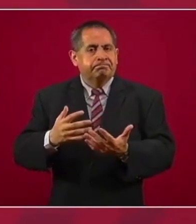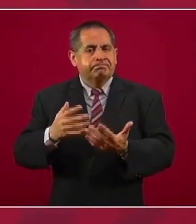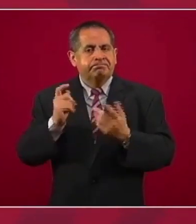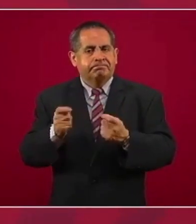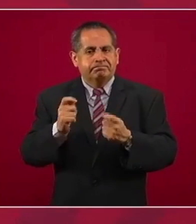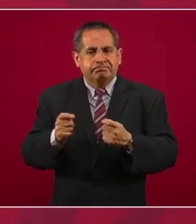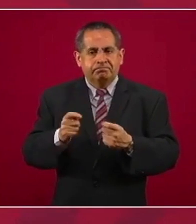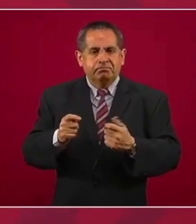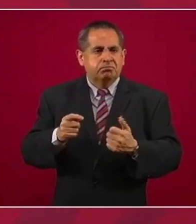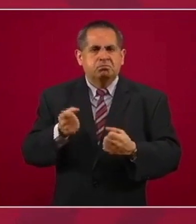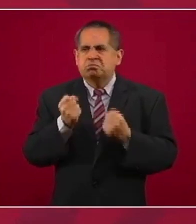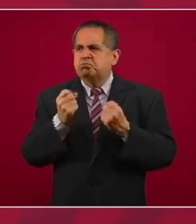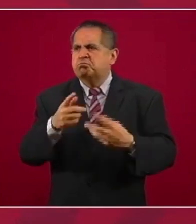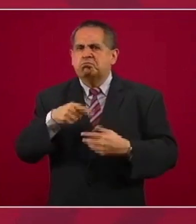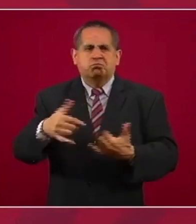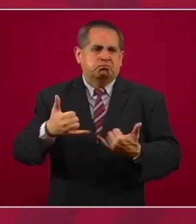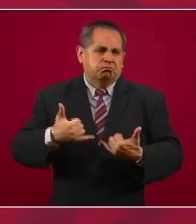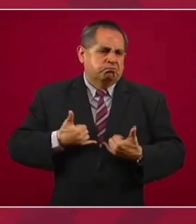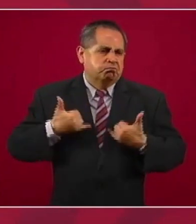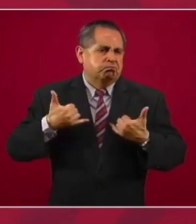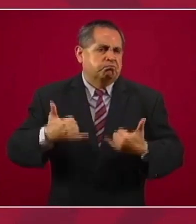es más joven